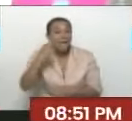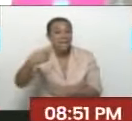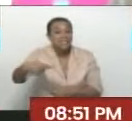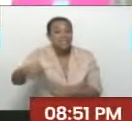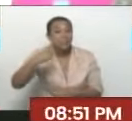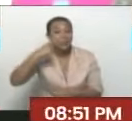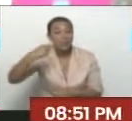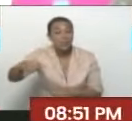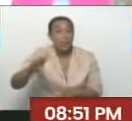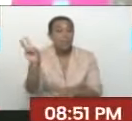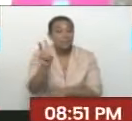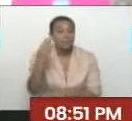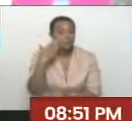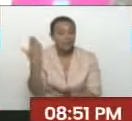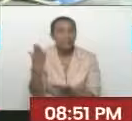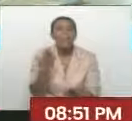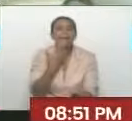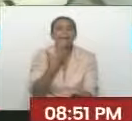Es muy importante